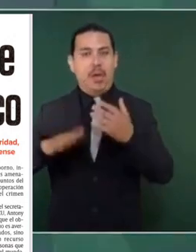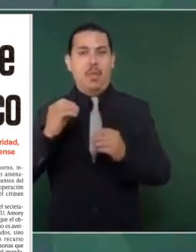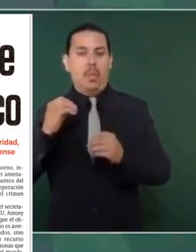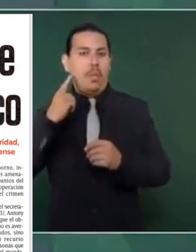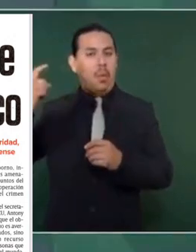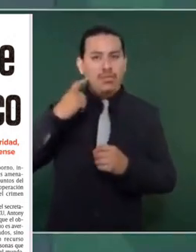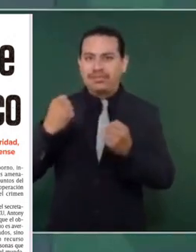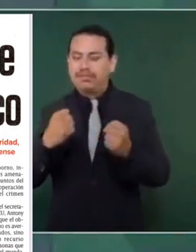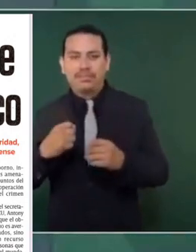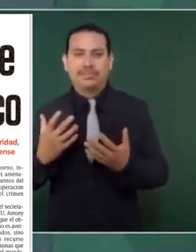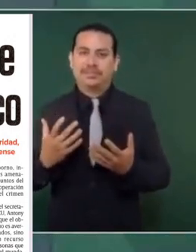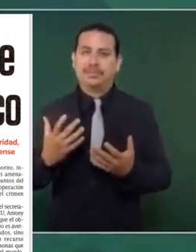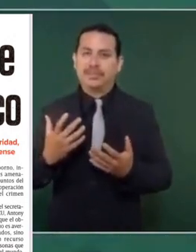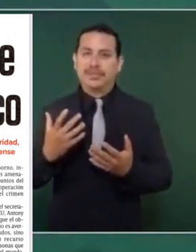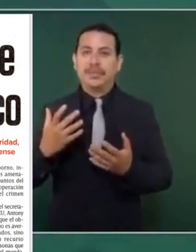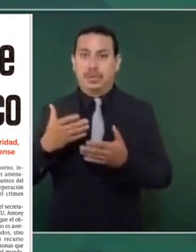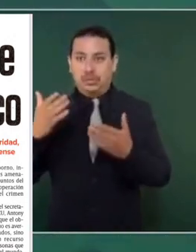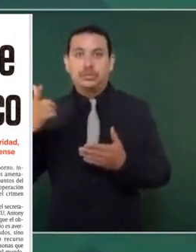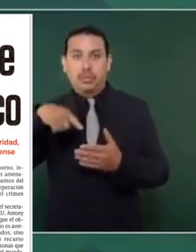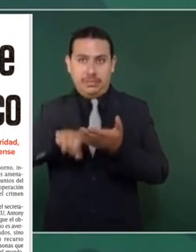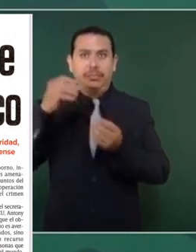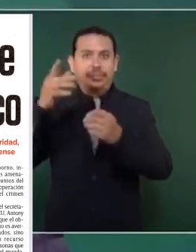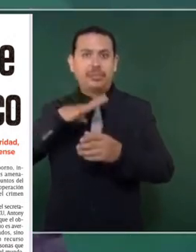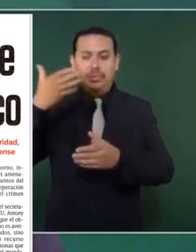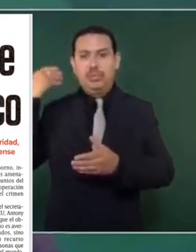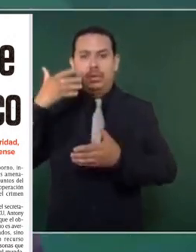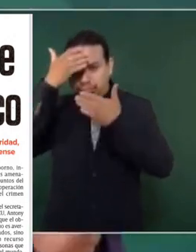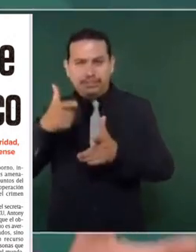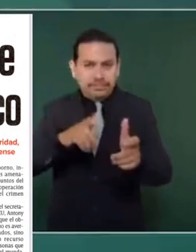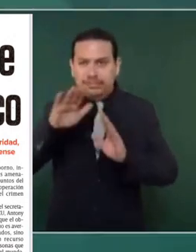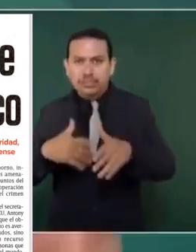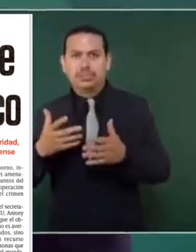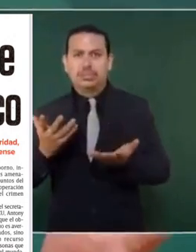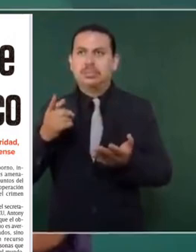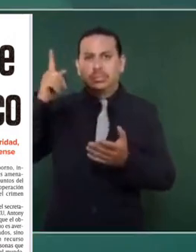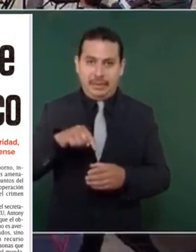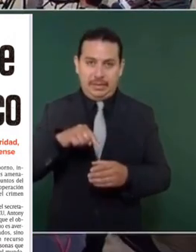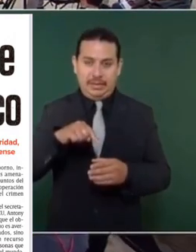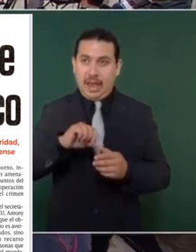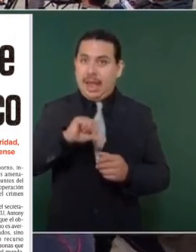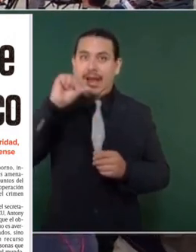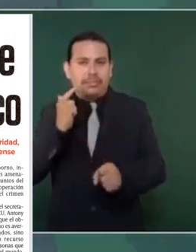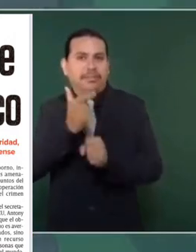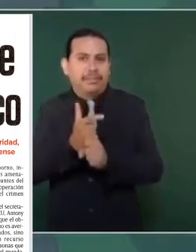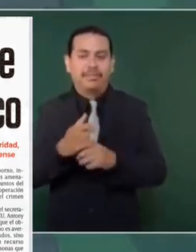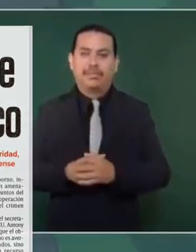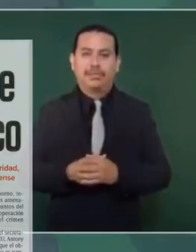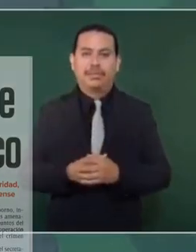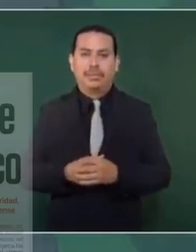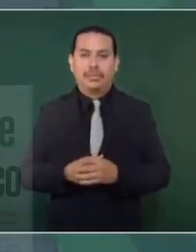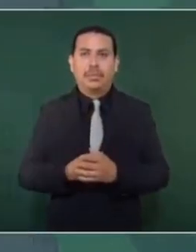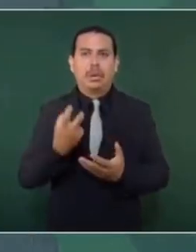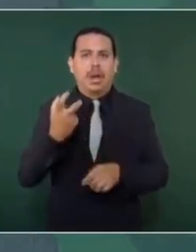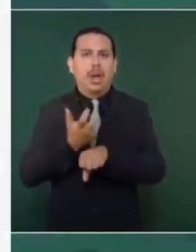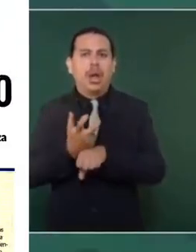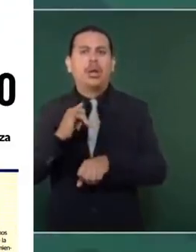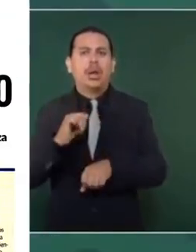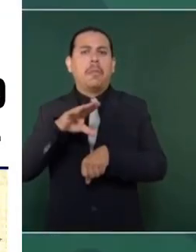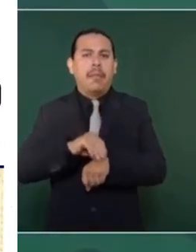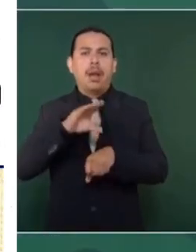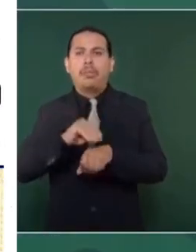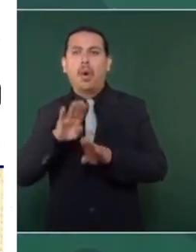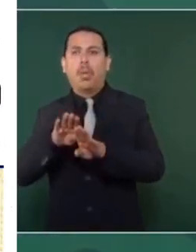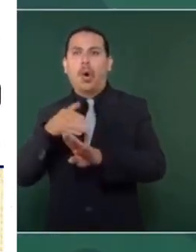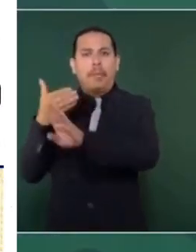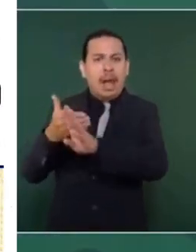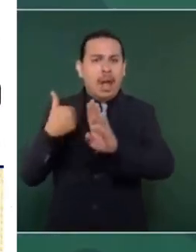de periodismo y de libertad. ¿Por qué tienes preso a Sánchez? ¿Por qué se permite en Estados Unidos que opere